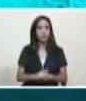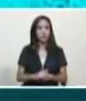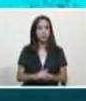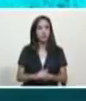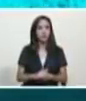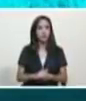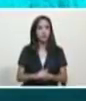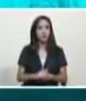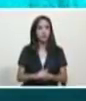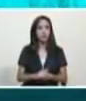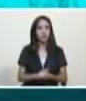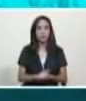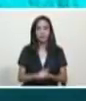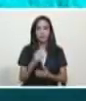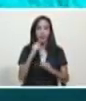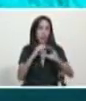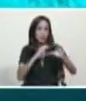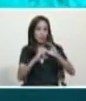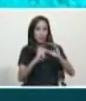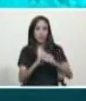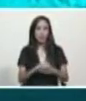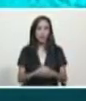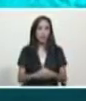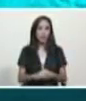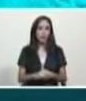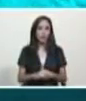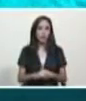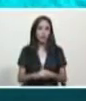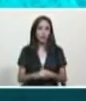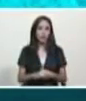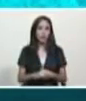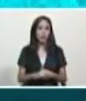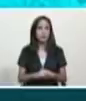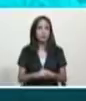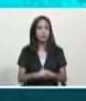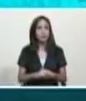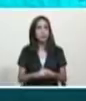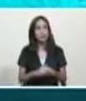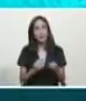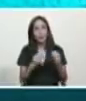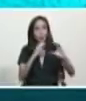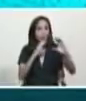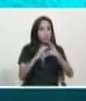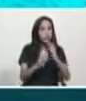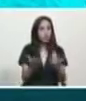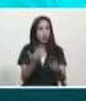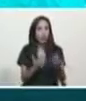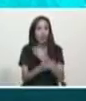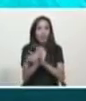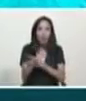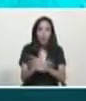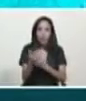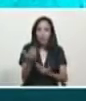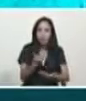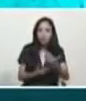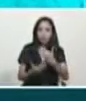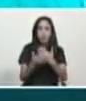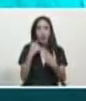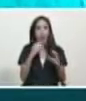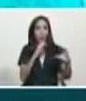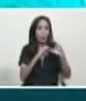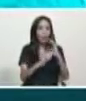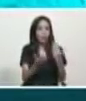capacidad comunicativa, no solo a través de los medios de comunicación tradicionales, sino debe tener una gran capacidad